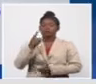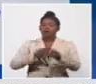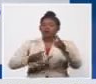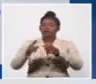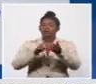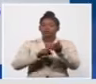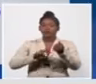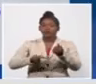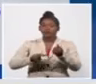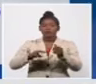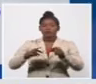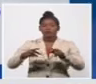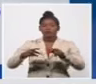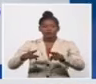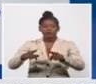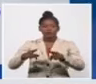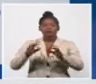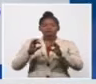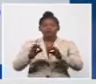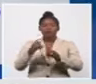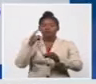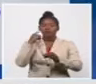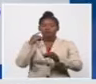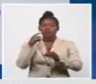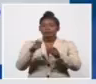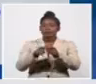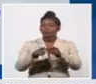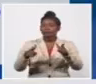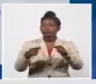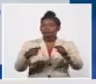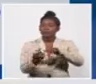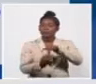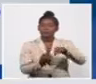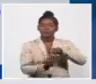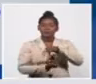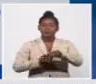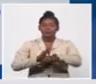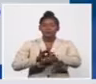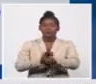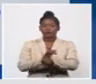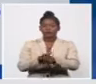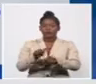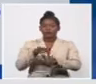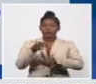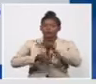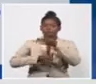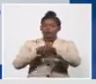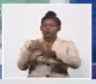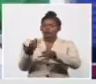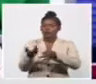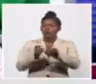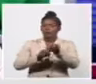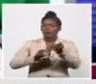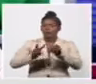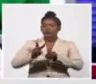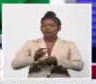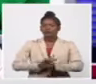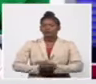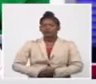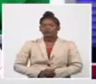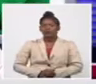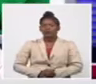reiteran esta alta transmisión que vamos a verla ahora. De estos 816